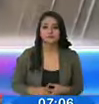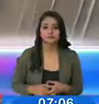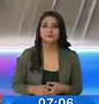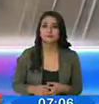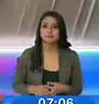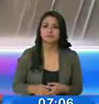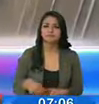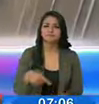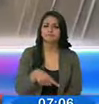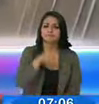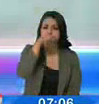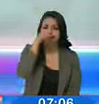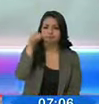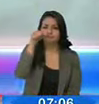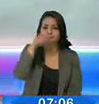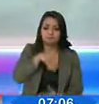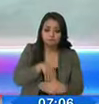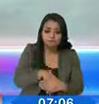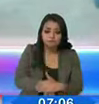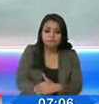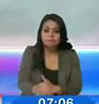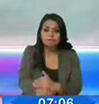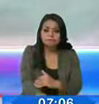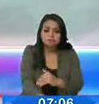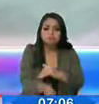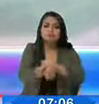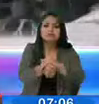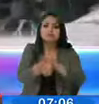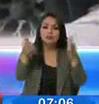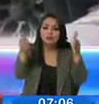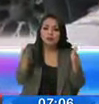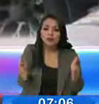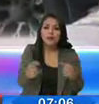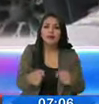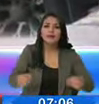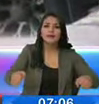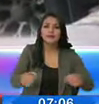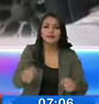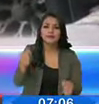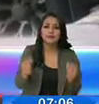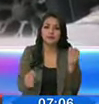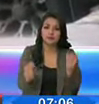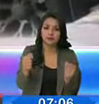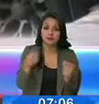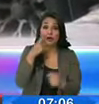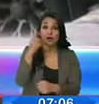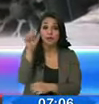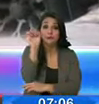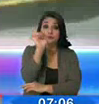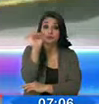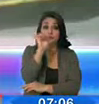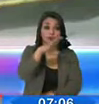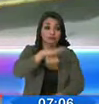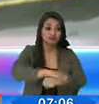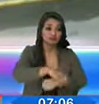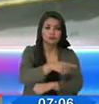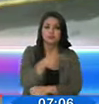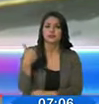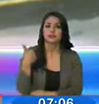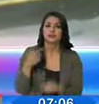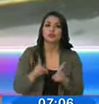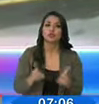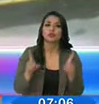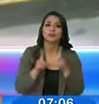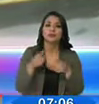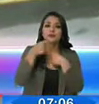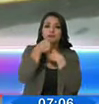alcaloide estaba escondido en caletas dentro de las puertas del vehículo. Al ser detenido, el conductor habría presentado documentos falsos